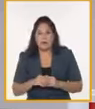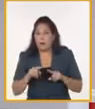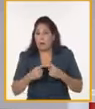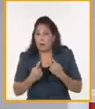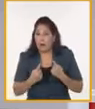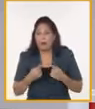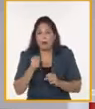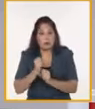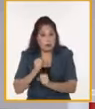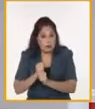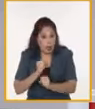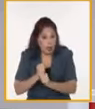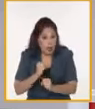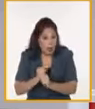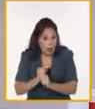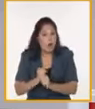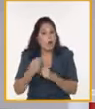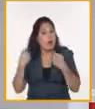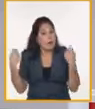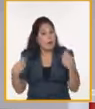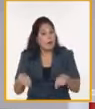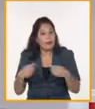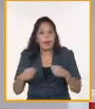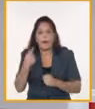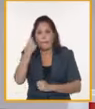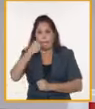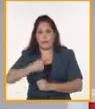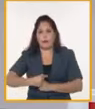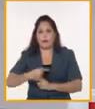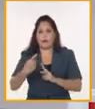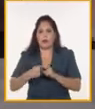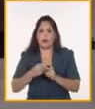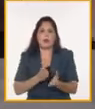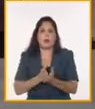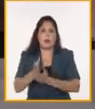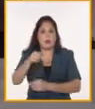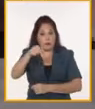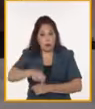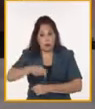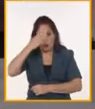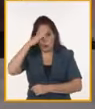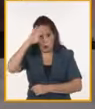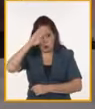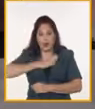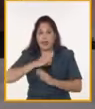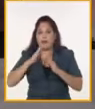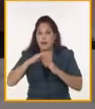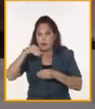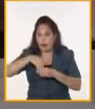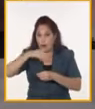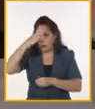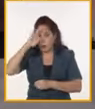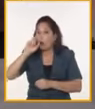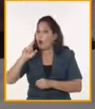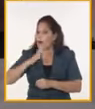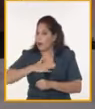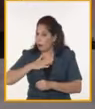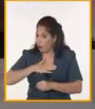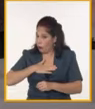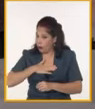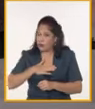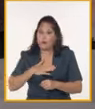es un empleo y debe ejercerse de manera personal directa con residencia efectiva en con residencia efectiva estamos hablando trabajo por cuenta